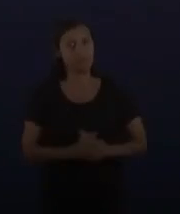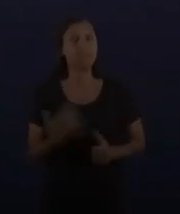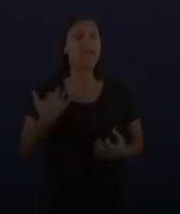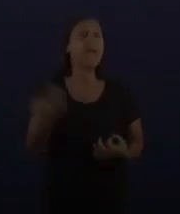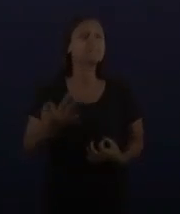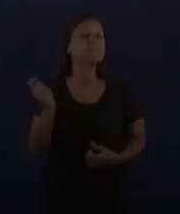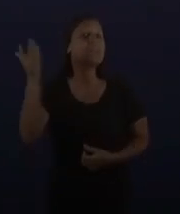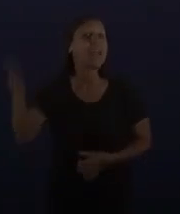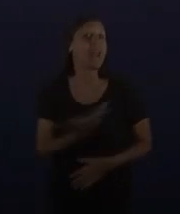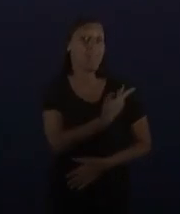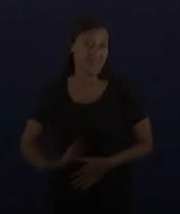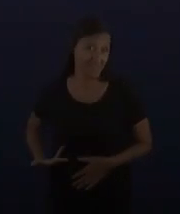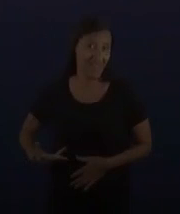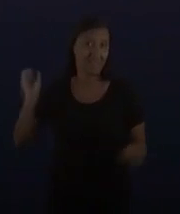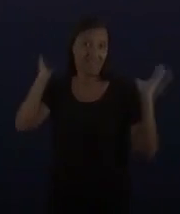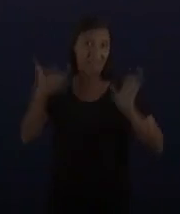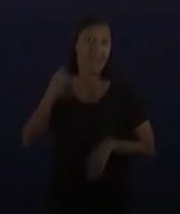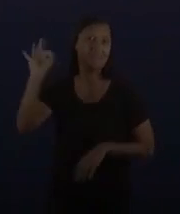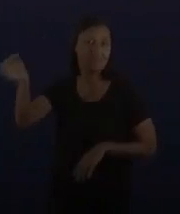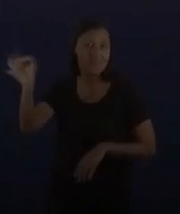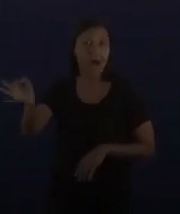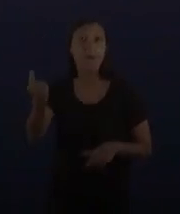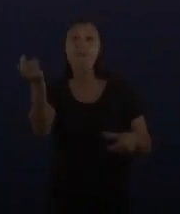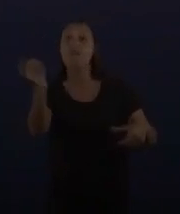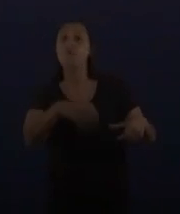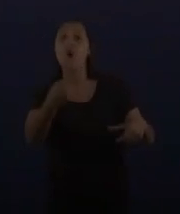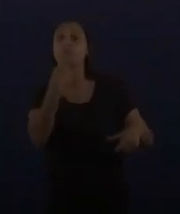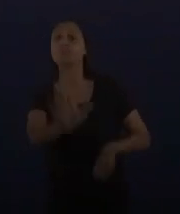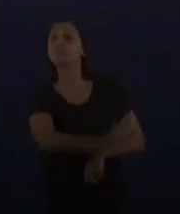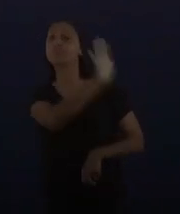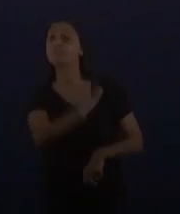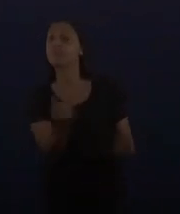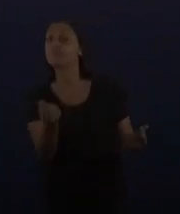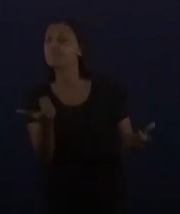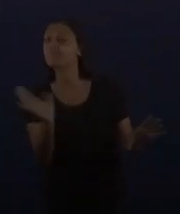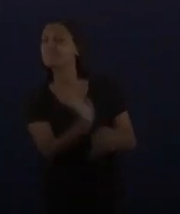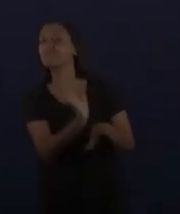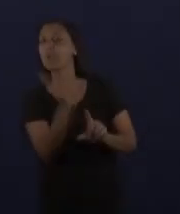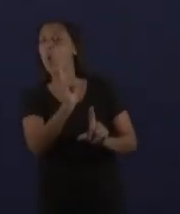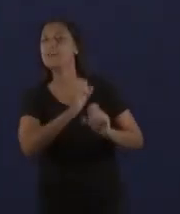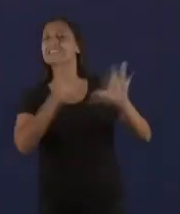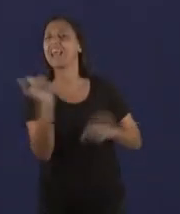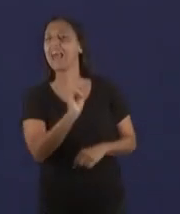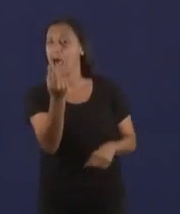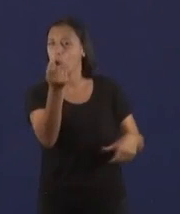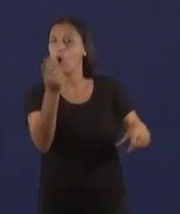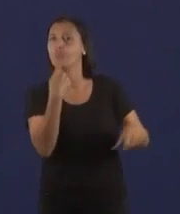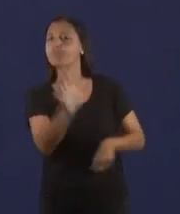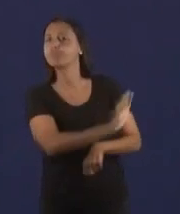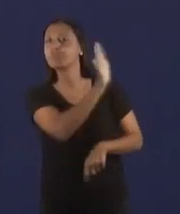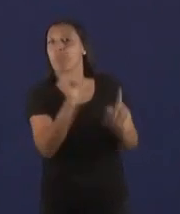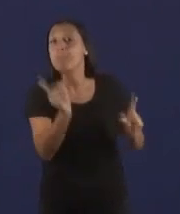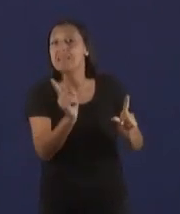especialmente el presidente, que carecen de transparencia y que son parte de lo que denominamos cajas de